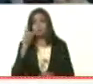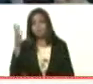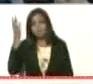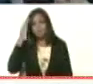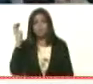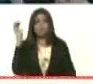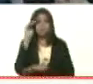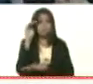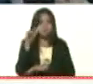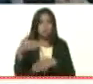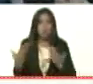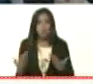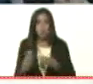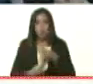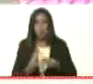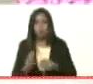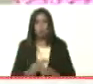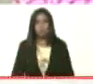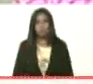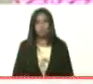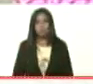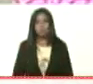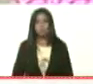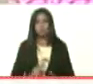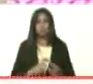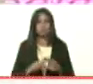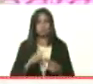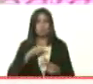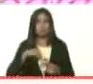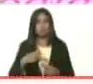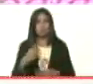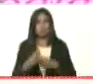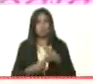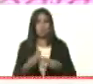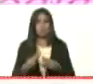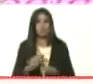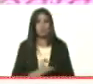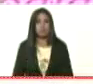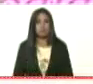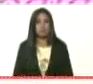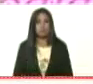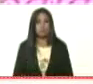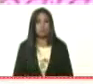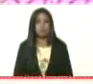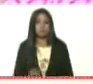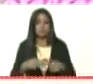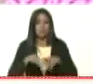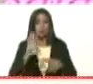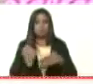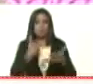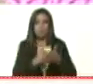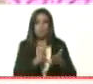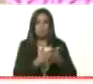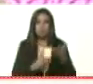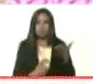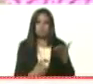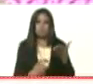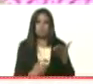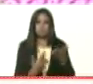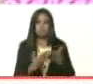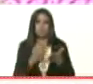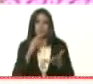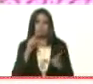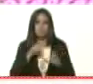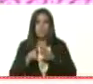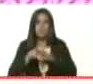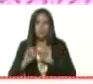futuro. Por eso hay que hacerlo, compañero. Igualmente proponen aquí, ante la